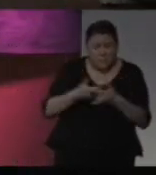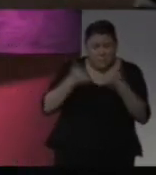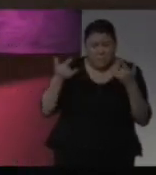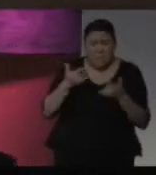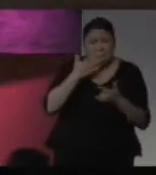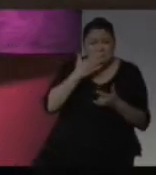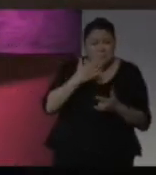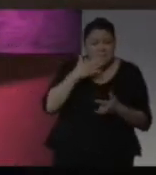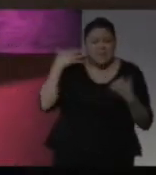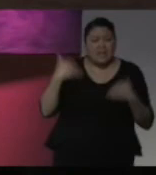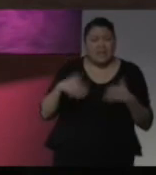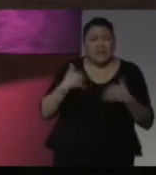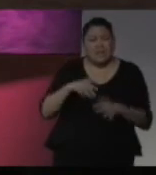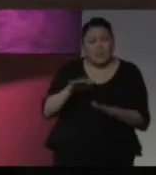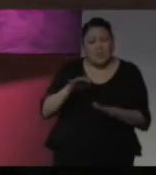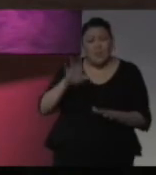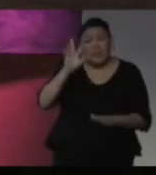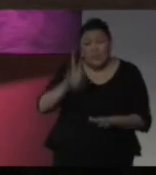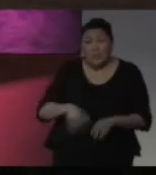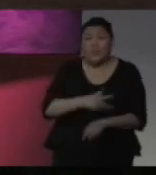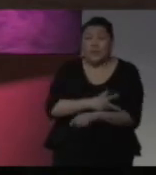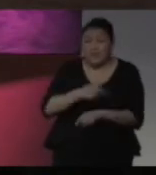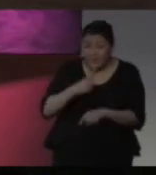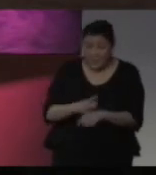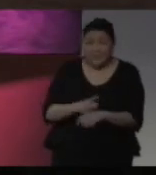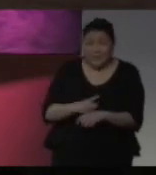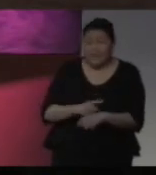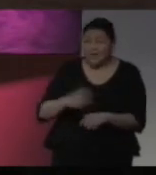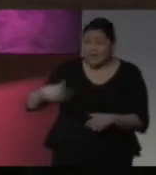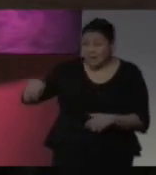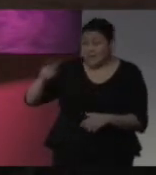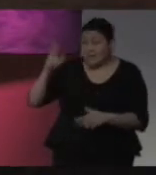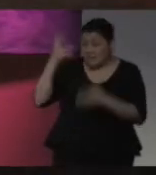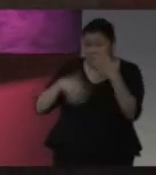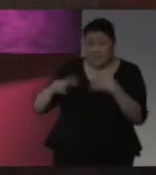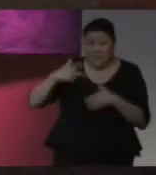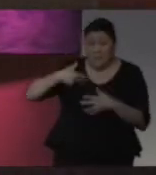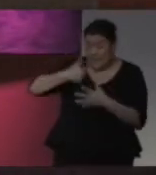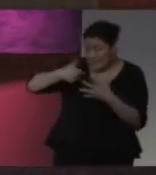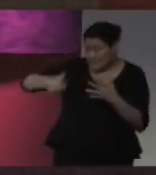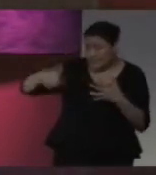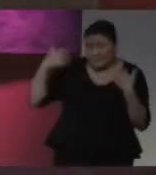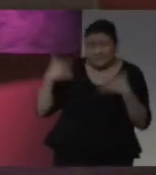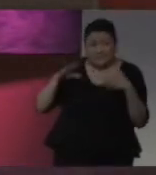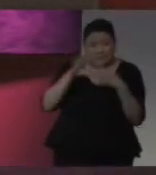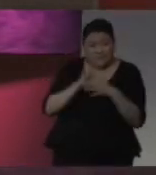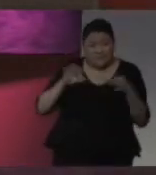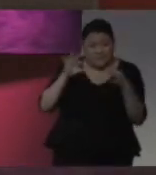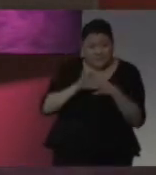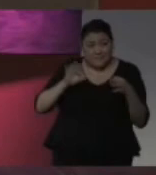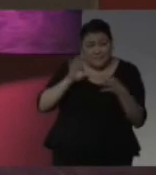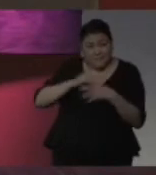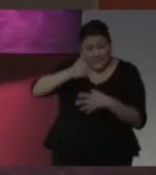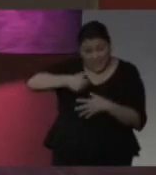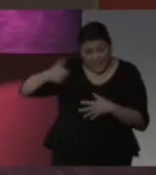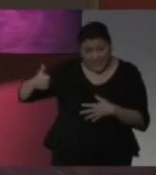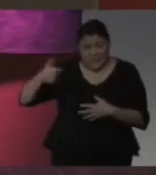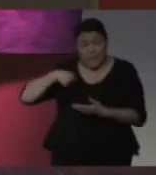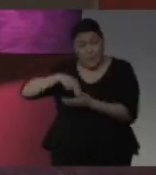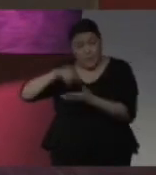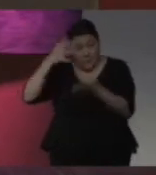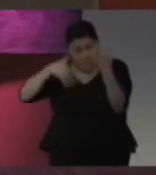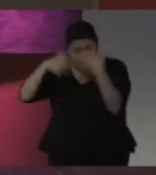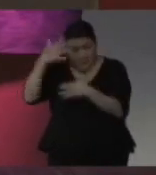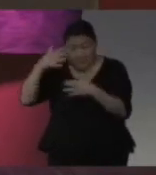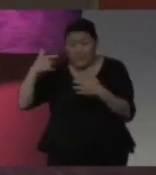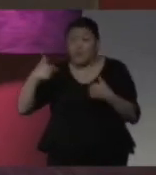no tengo palabras para decirlo, extraordinario la participación de todas y todos y cada una de las personas que estuvieron como ponentes,